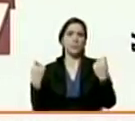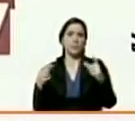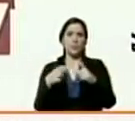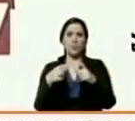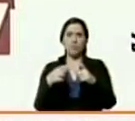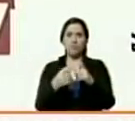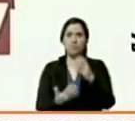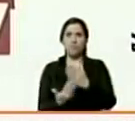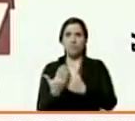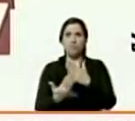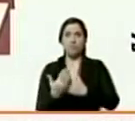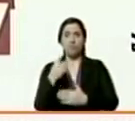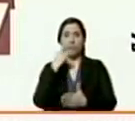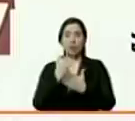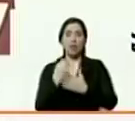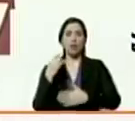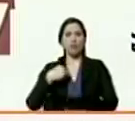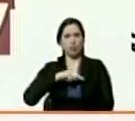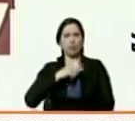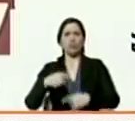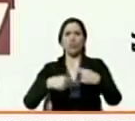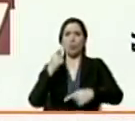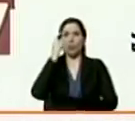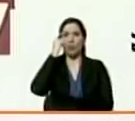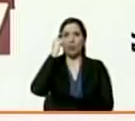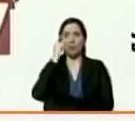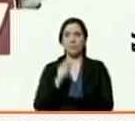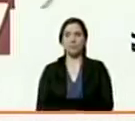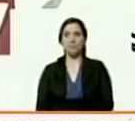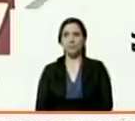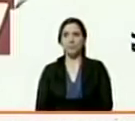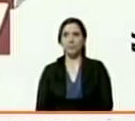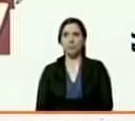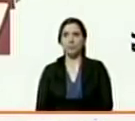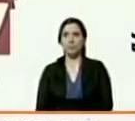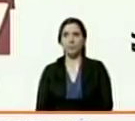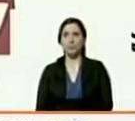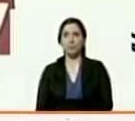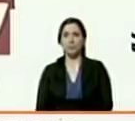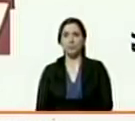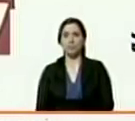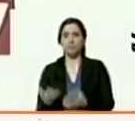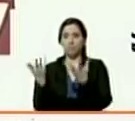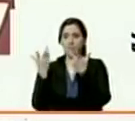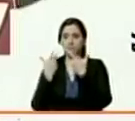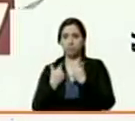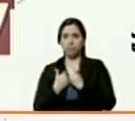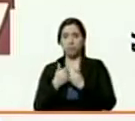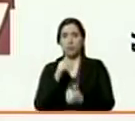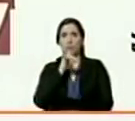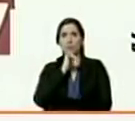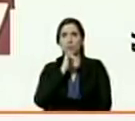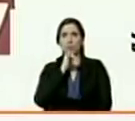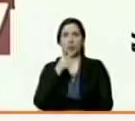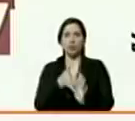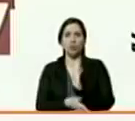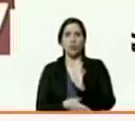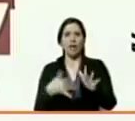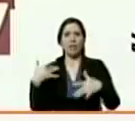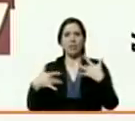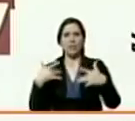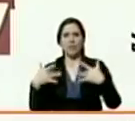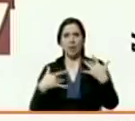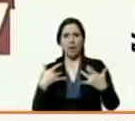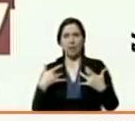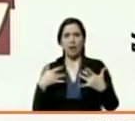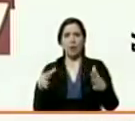Mira, nosotros todos los días recibimos el reporte de las actividades del partido. Y